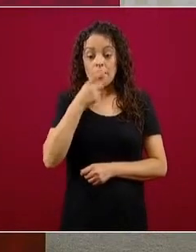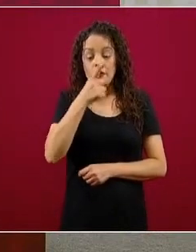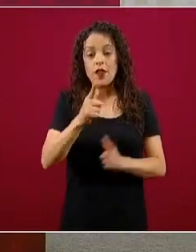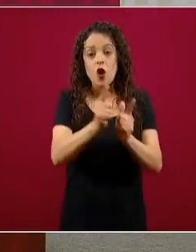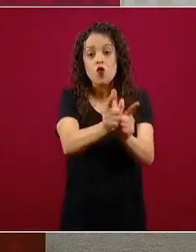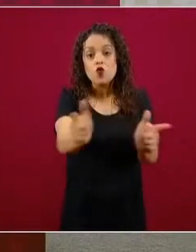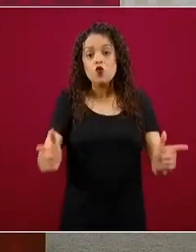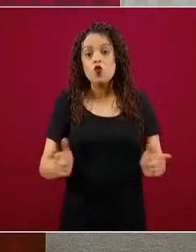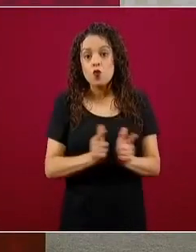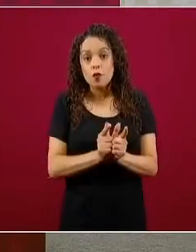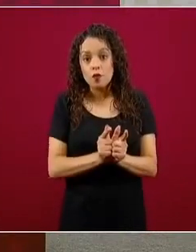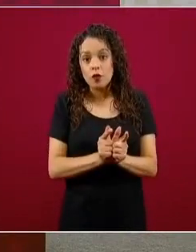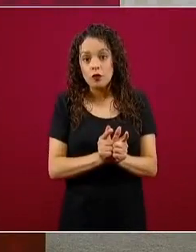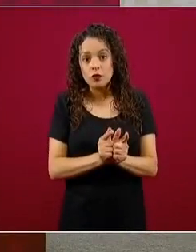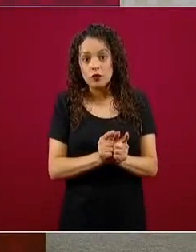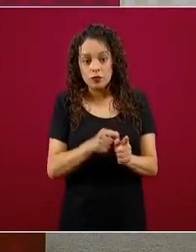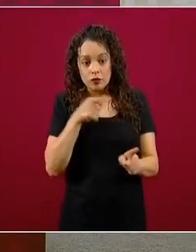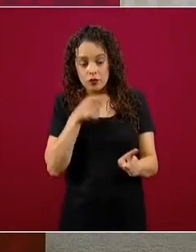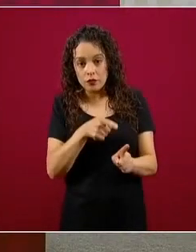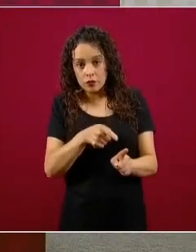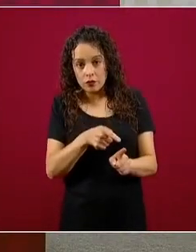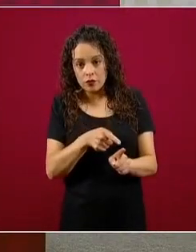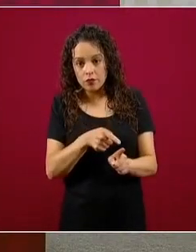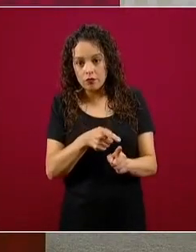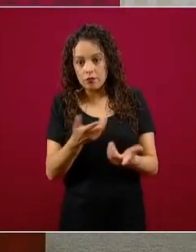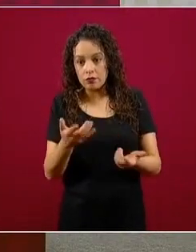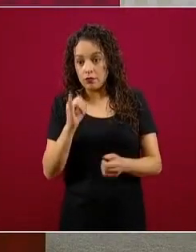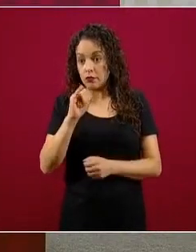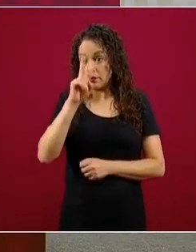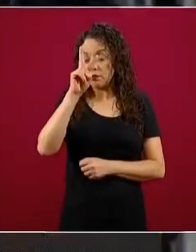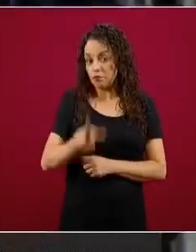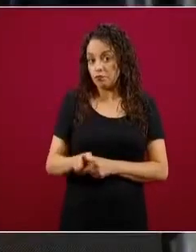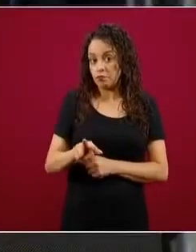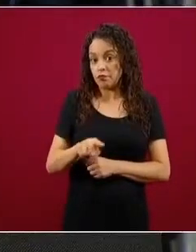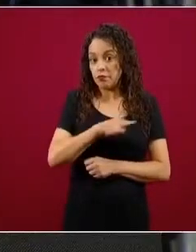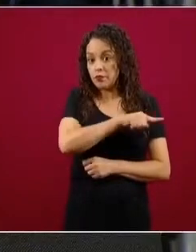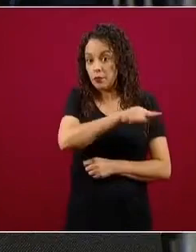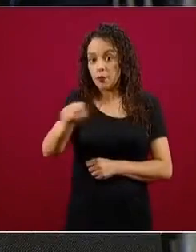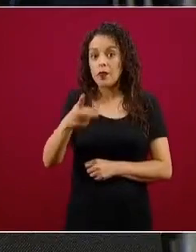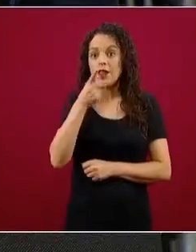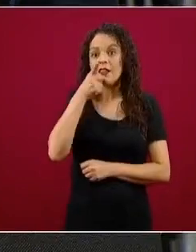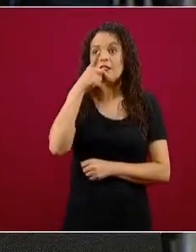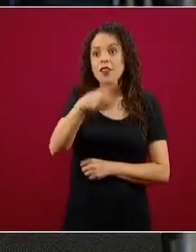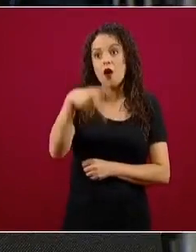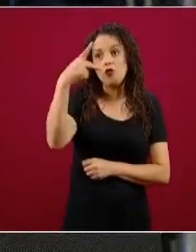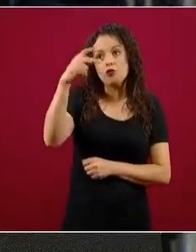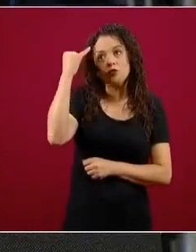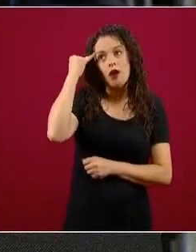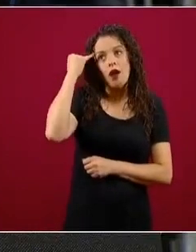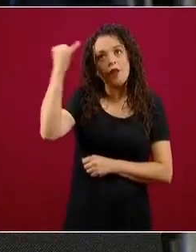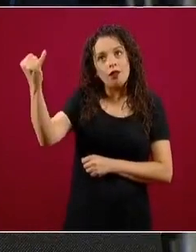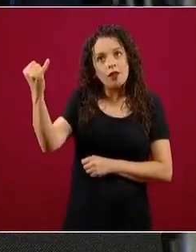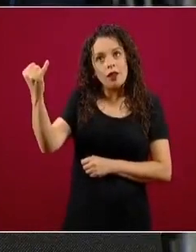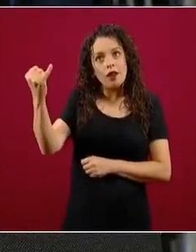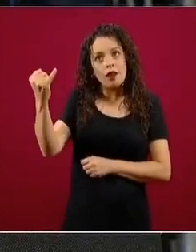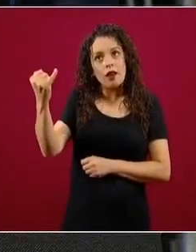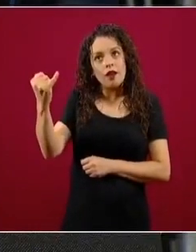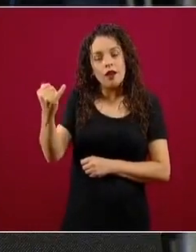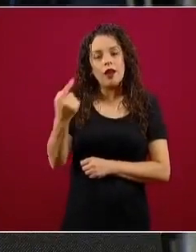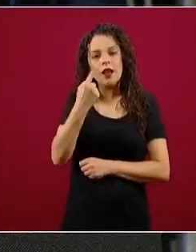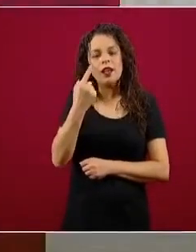de interés es que apreciamos cómo el argumento construido que trata de